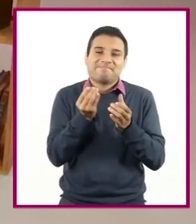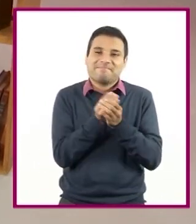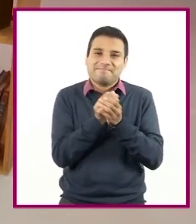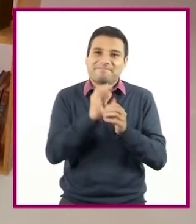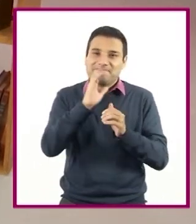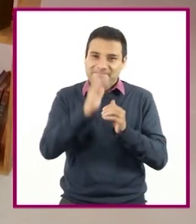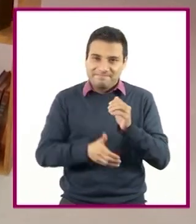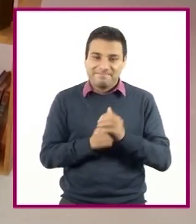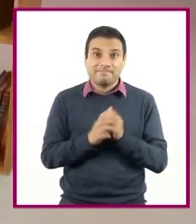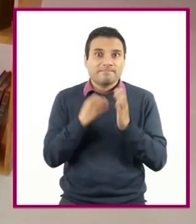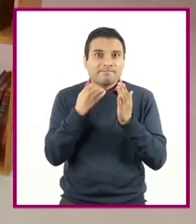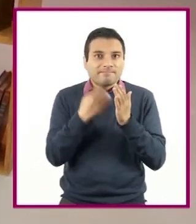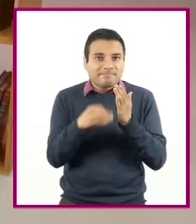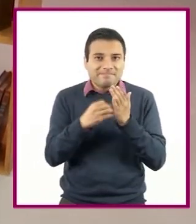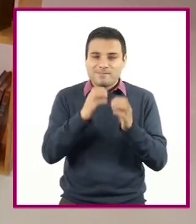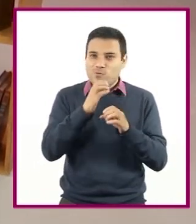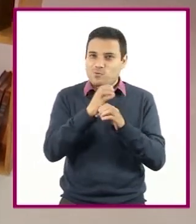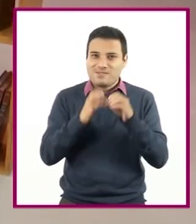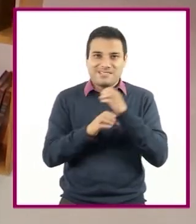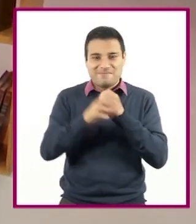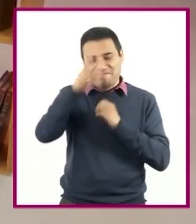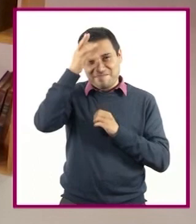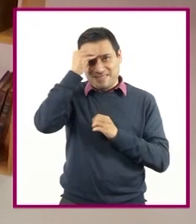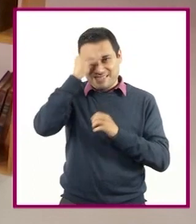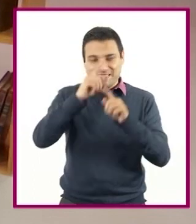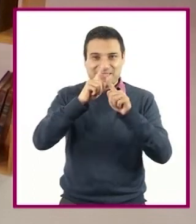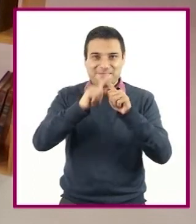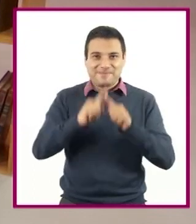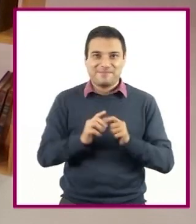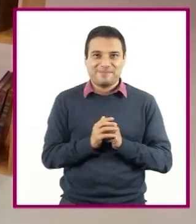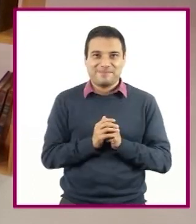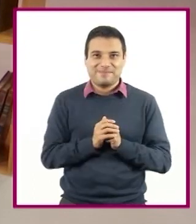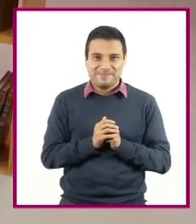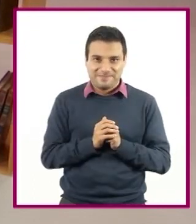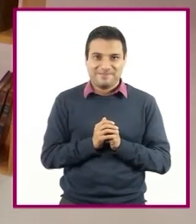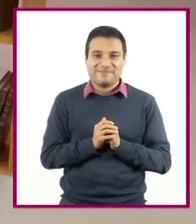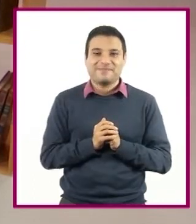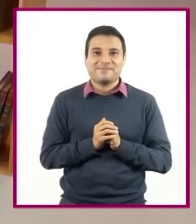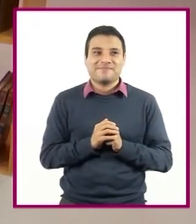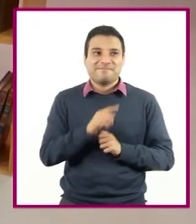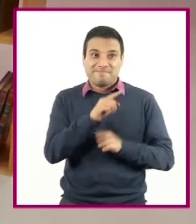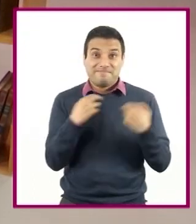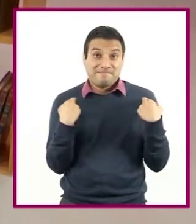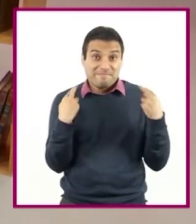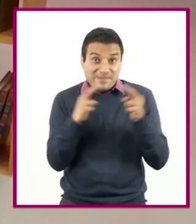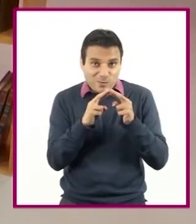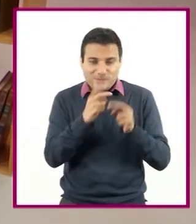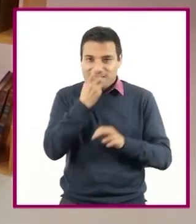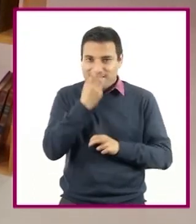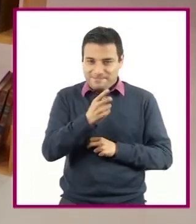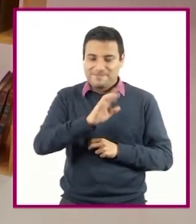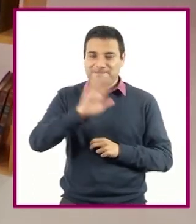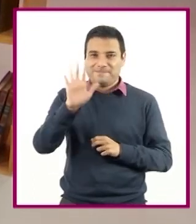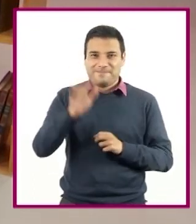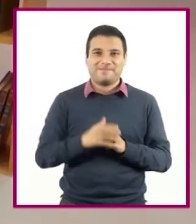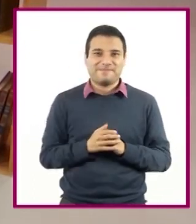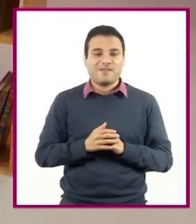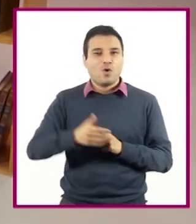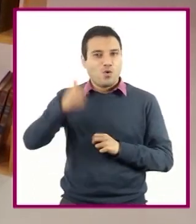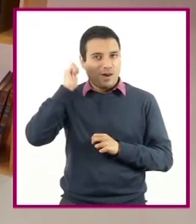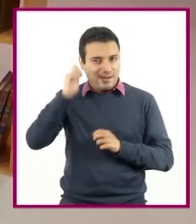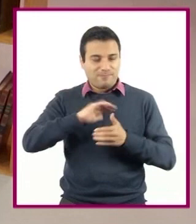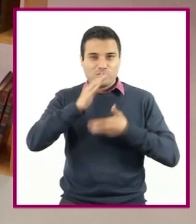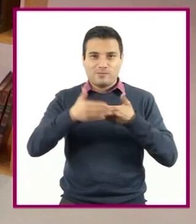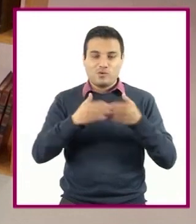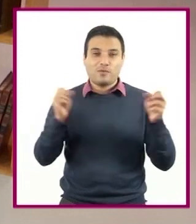terminado, pero aún nos queda mucho por aprender juntos. Somos Osvaldo Milán y Alberto Ábrego. Espero encontrarnos nuevamente muy pronto